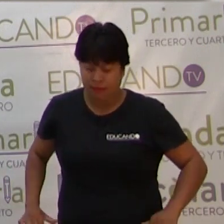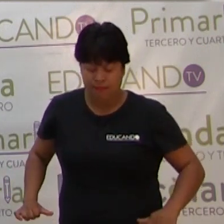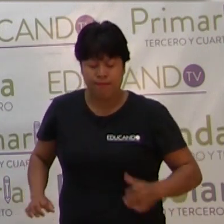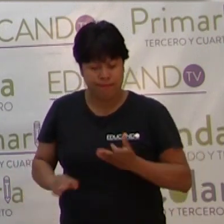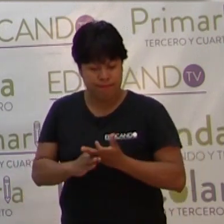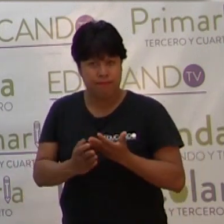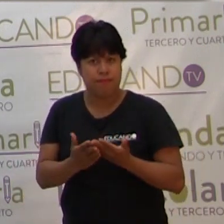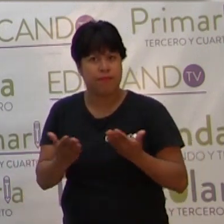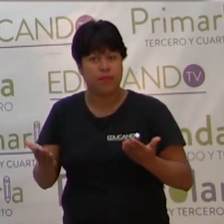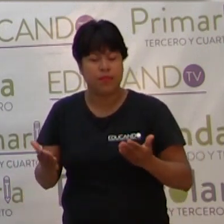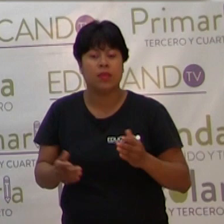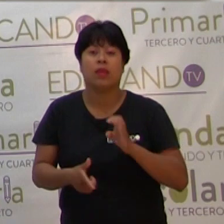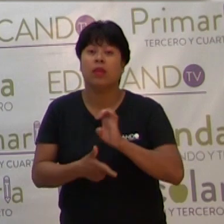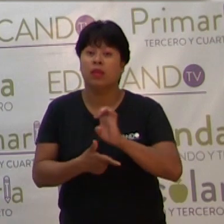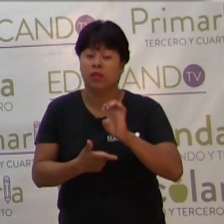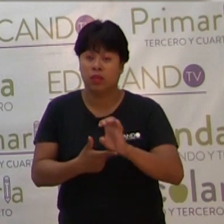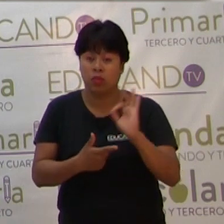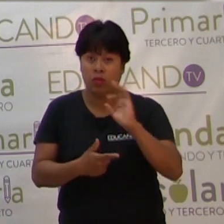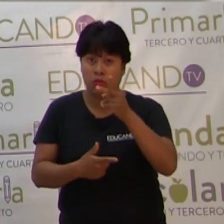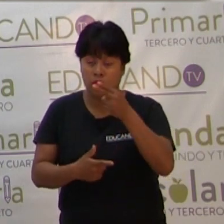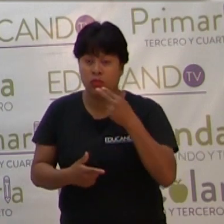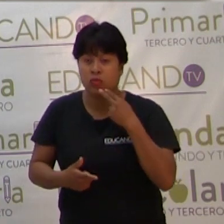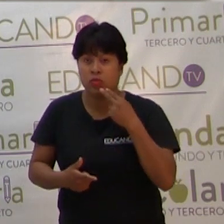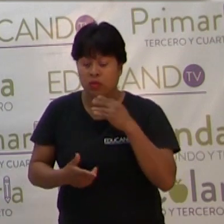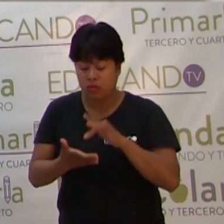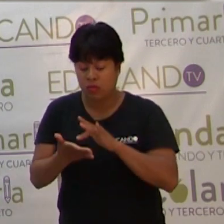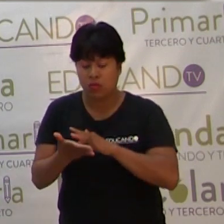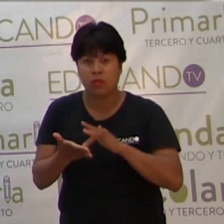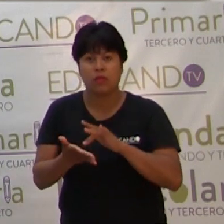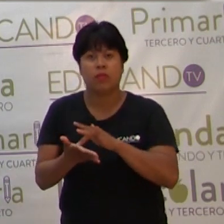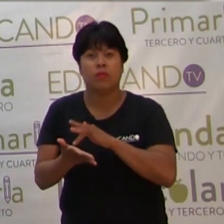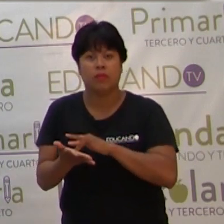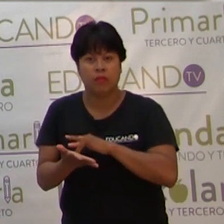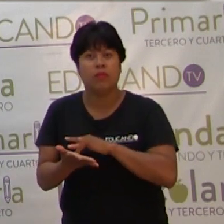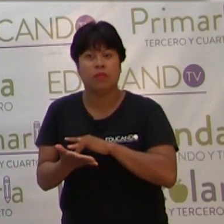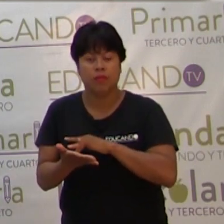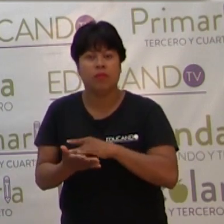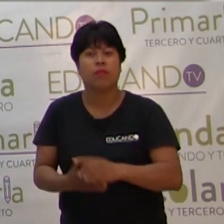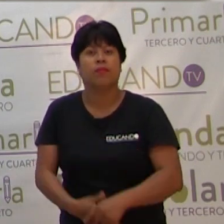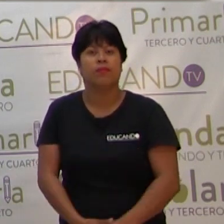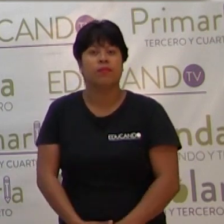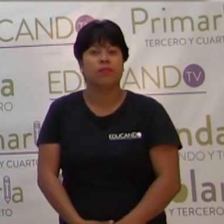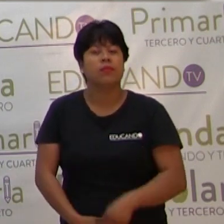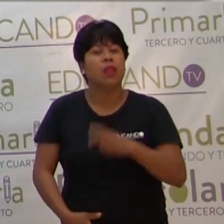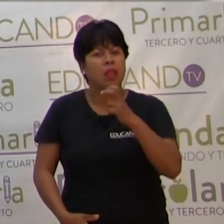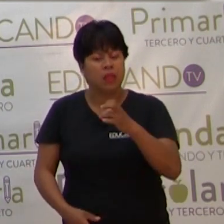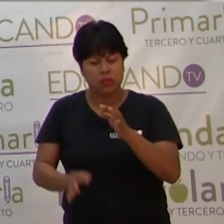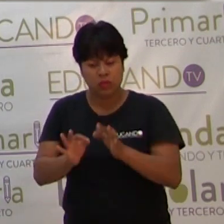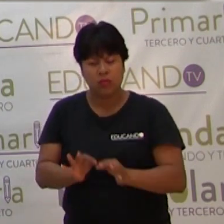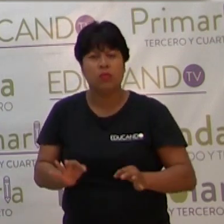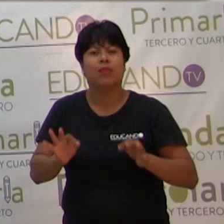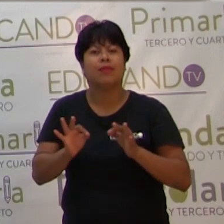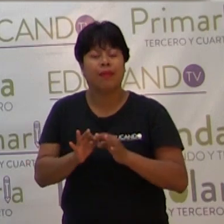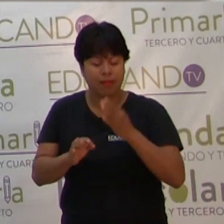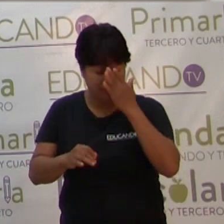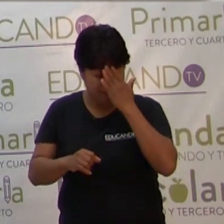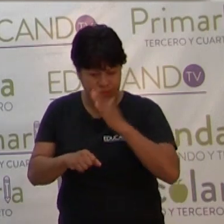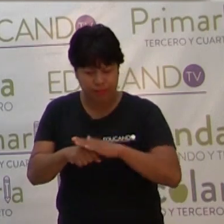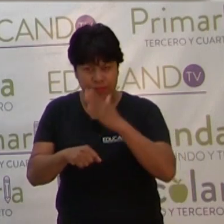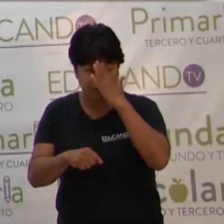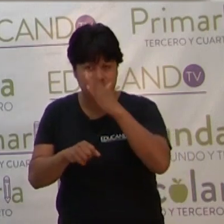momento más. Entonces, cuando estás utilizando tu calculadora, niños, niñas, es muy importante tener en cuenta que